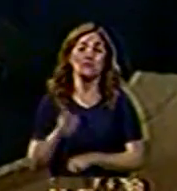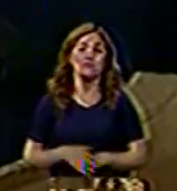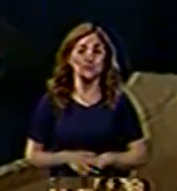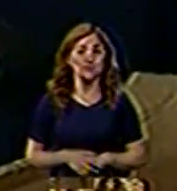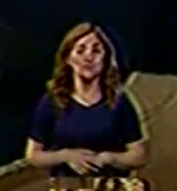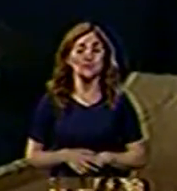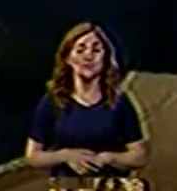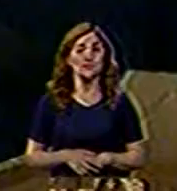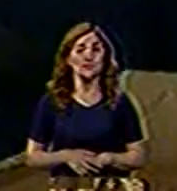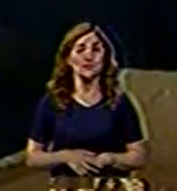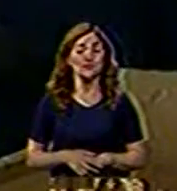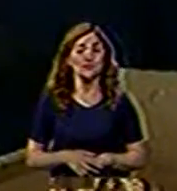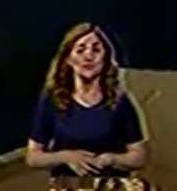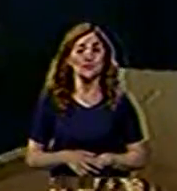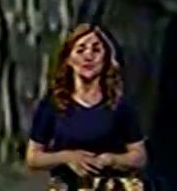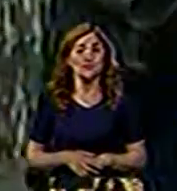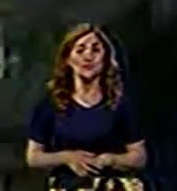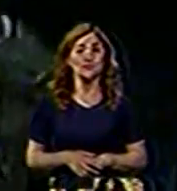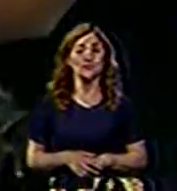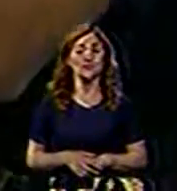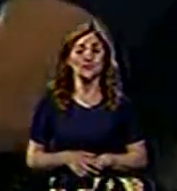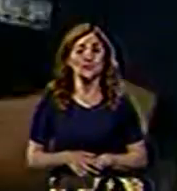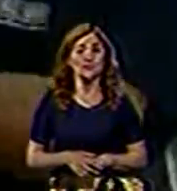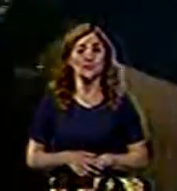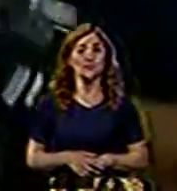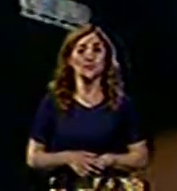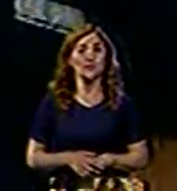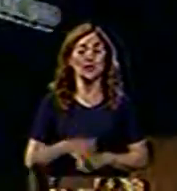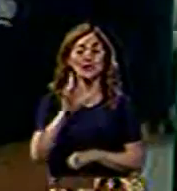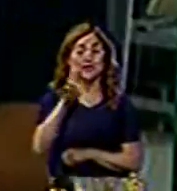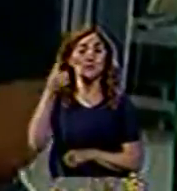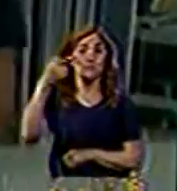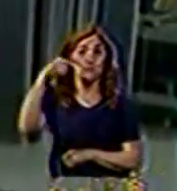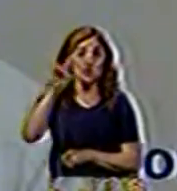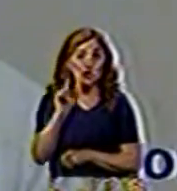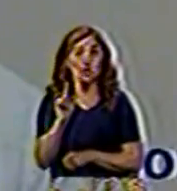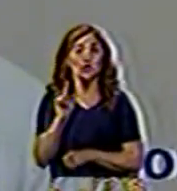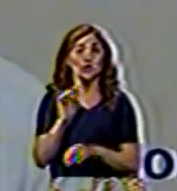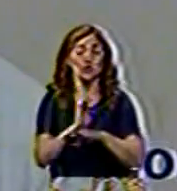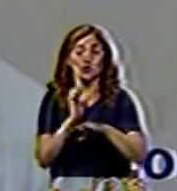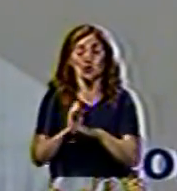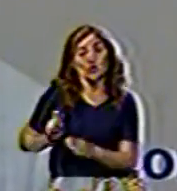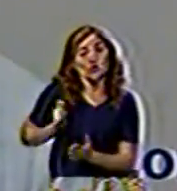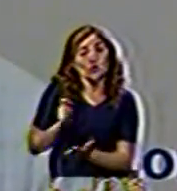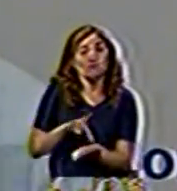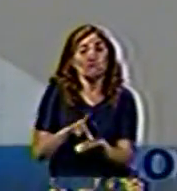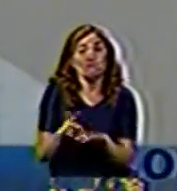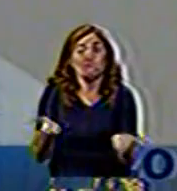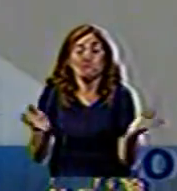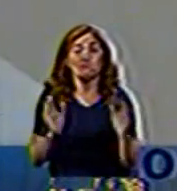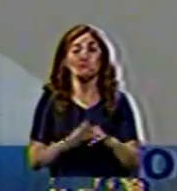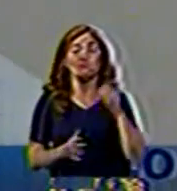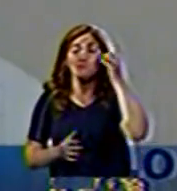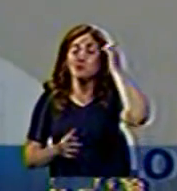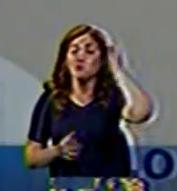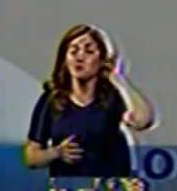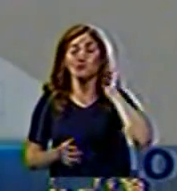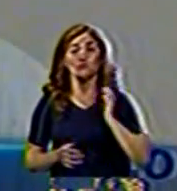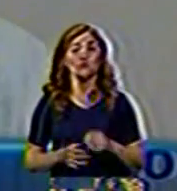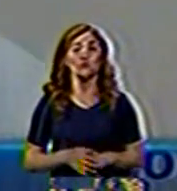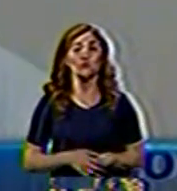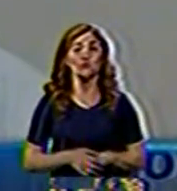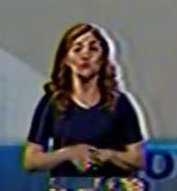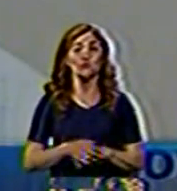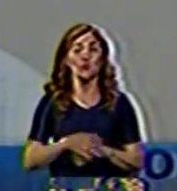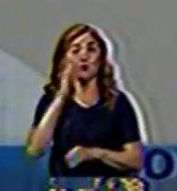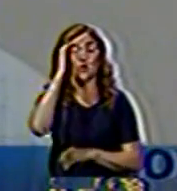esta es una verdad para apenas 3 millones de ecuatorianos que tienen sueldo fijo. Es precisamente esa la preocupación